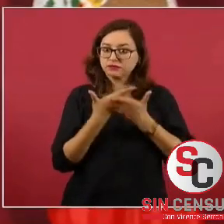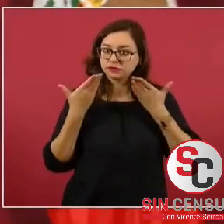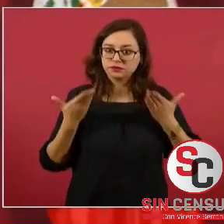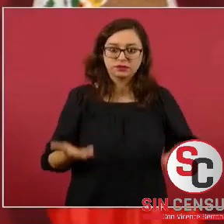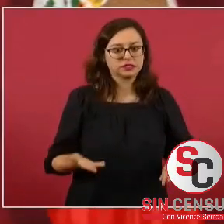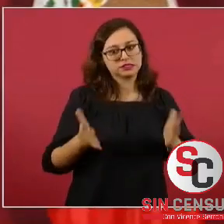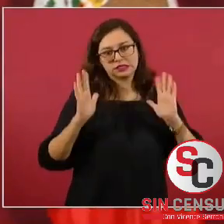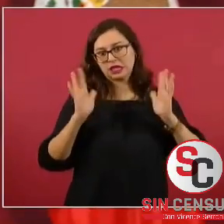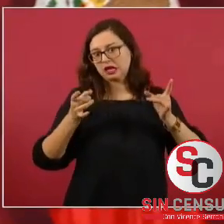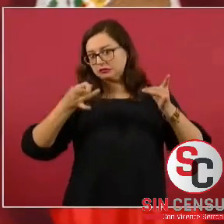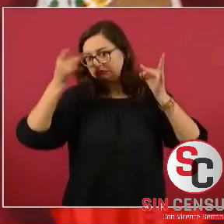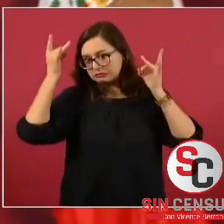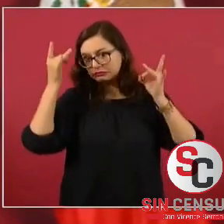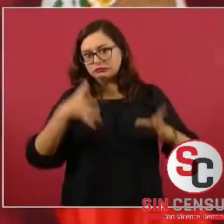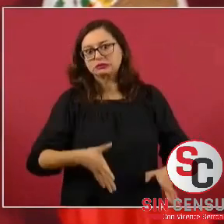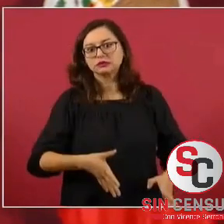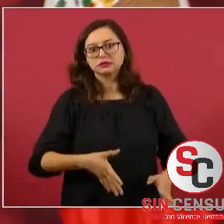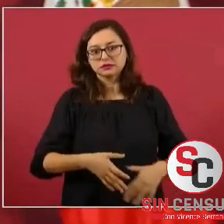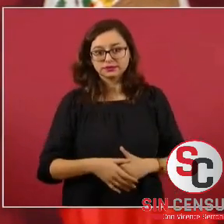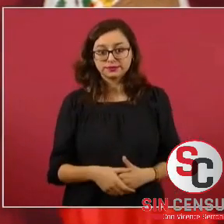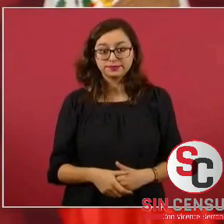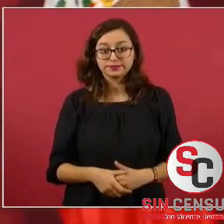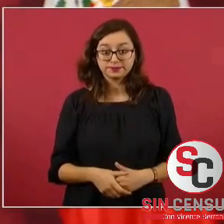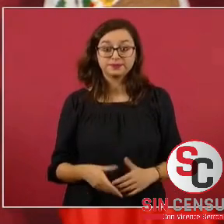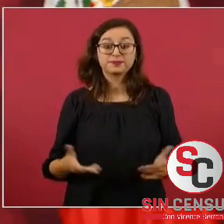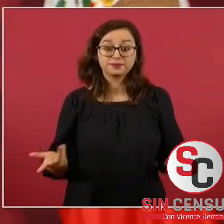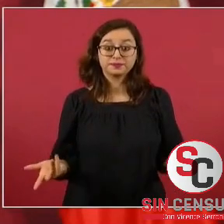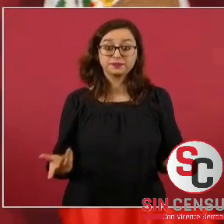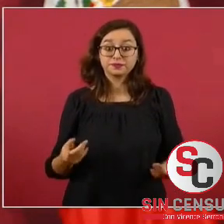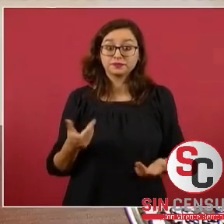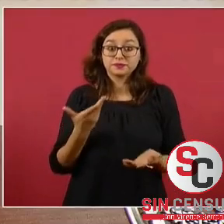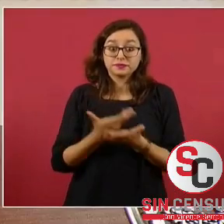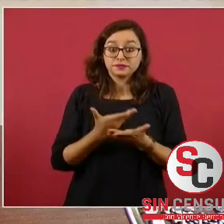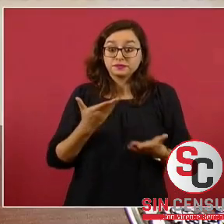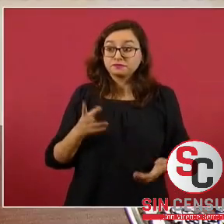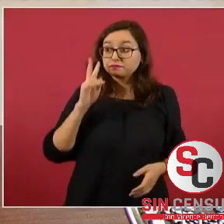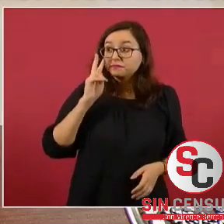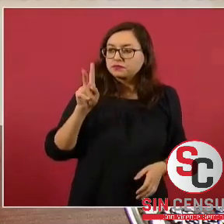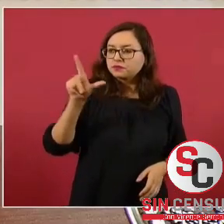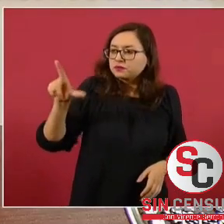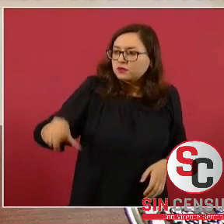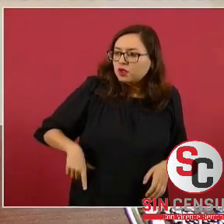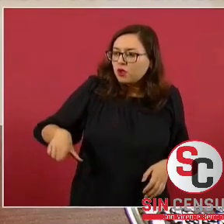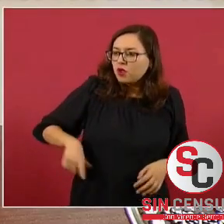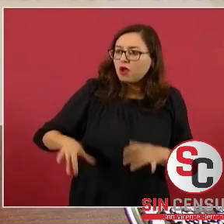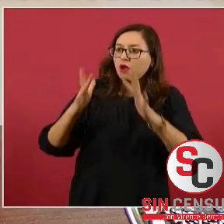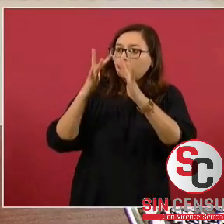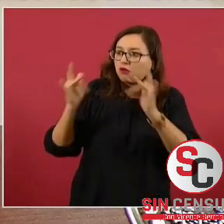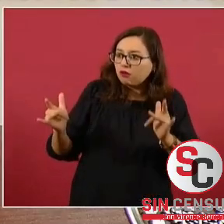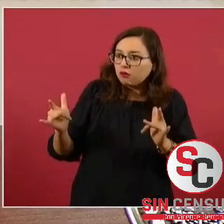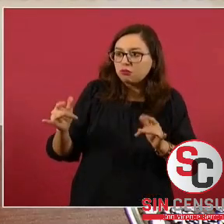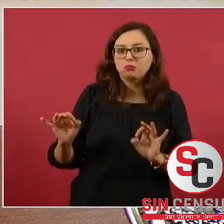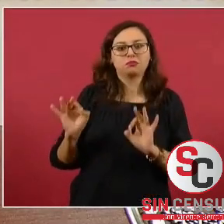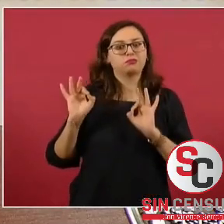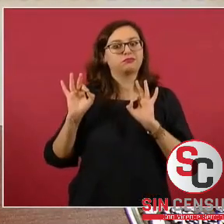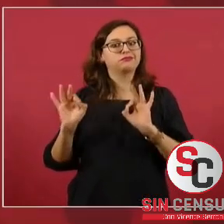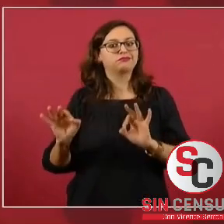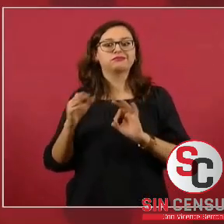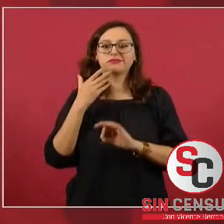Por eso lo que hizo el gobierno francés es una buena